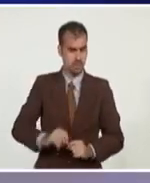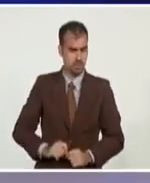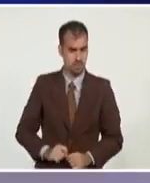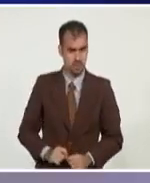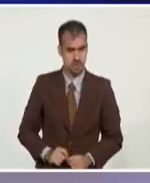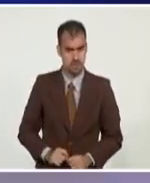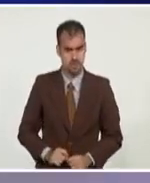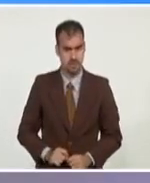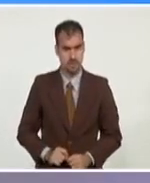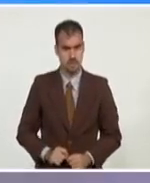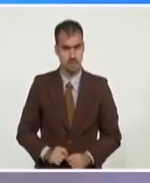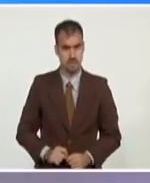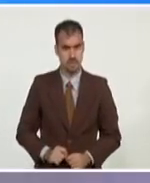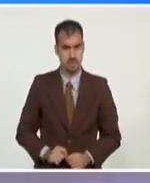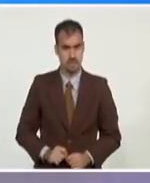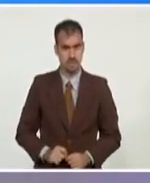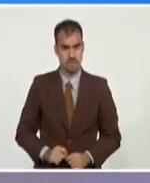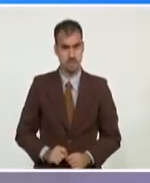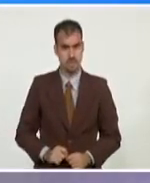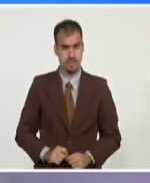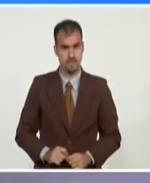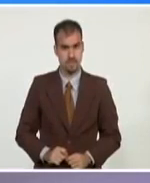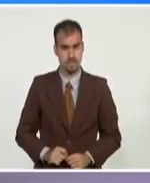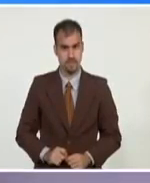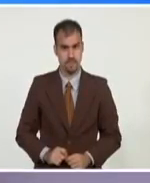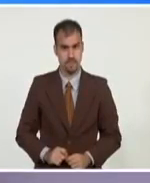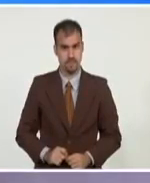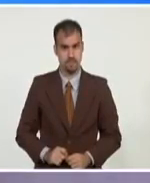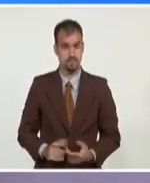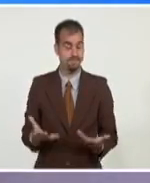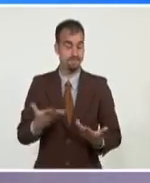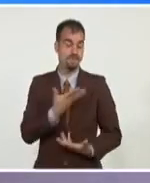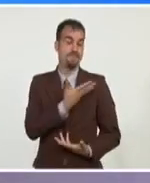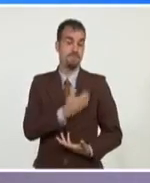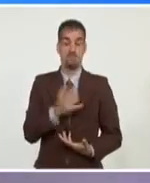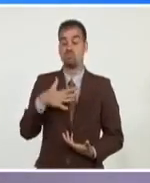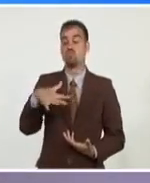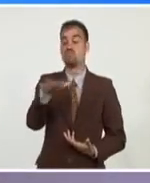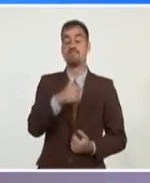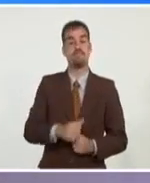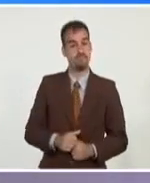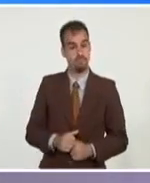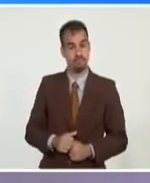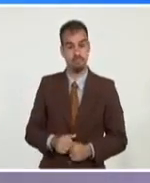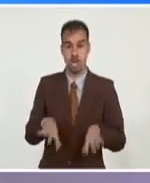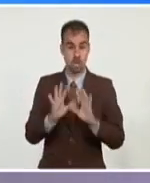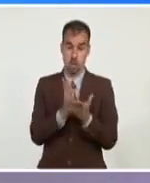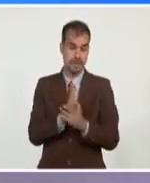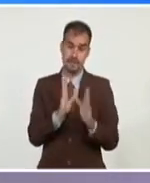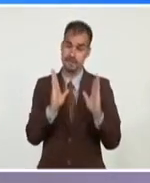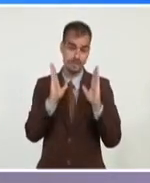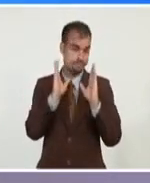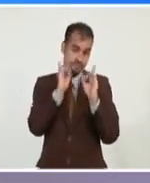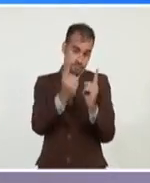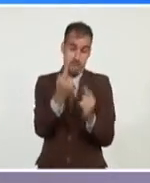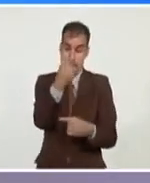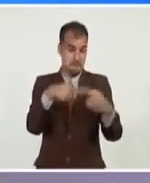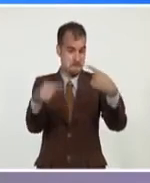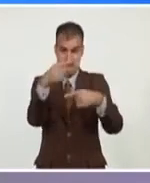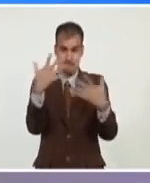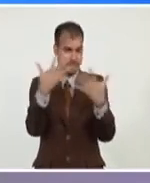Otero. Lamentablemente para ellos, muy favorable para nosotros, todos los caminos conducen a Roma. Y personajes que se dicen